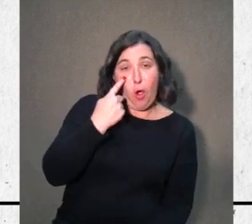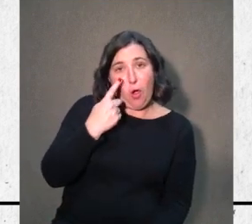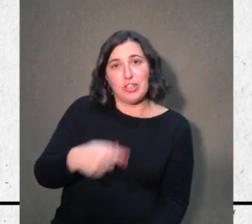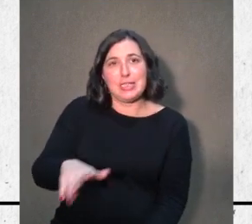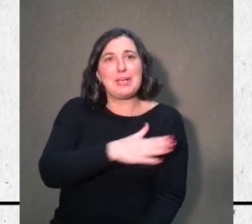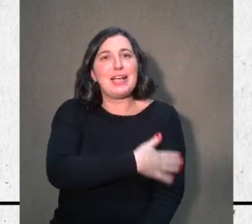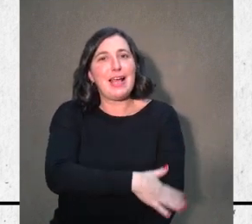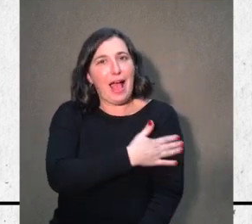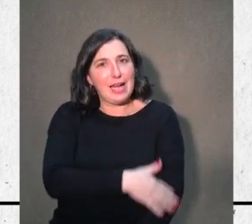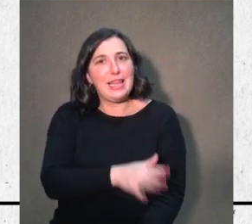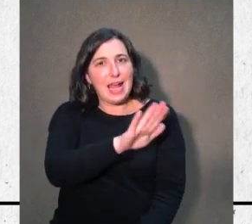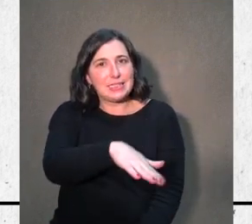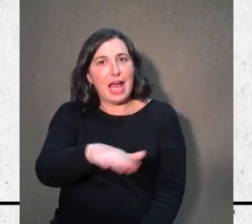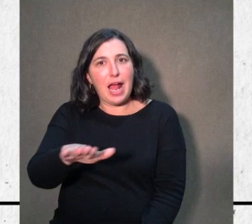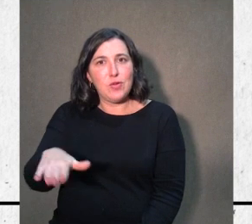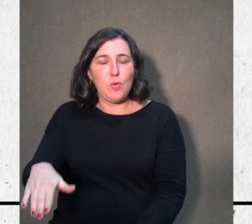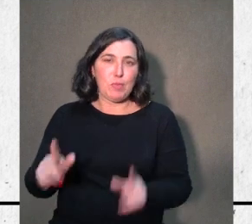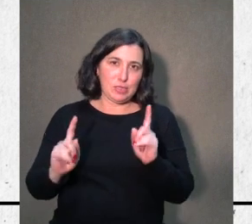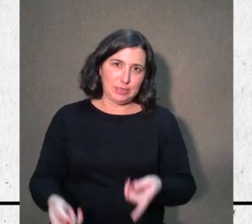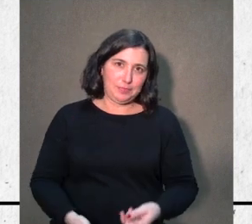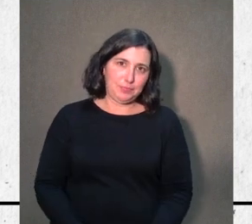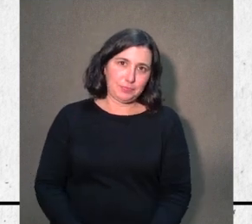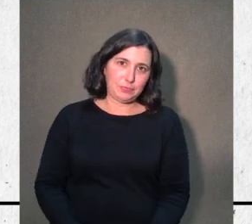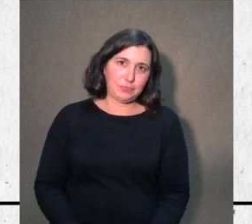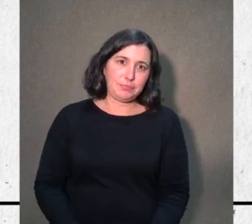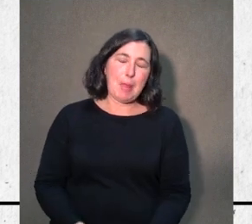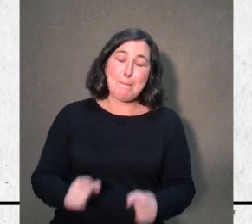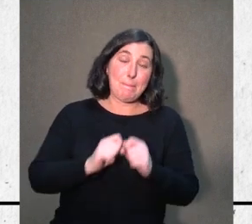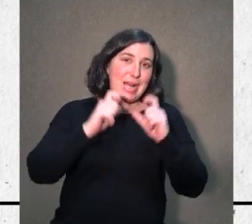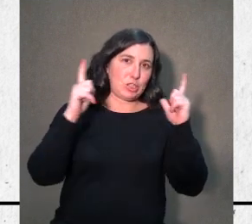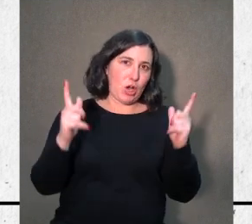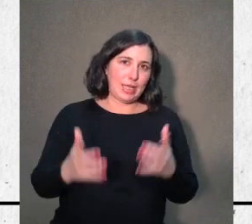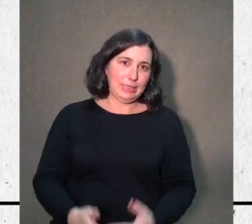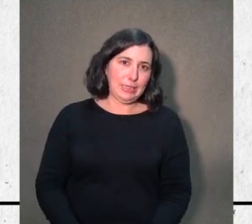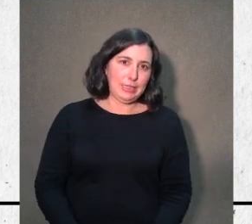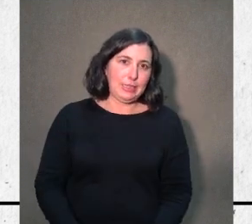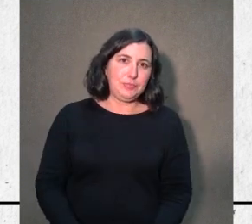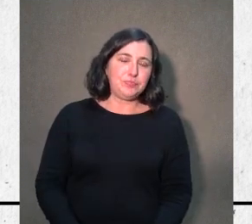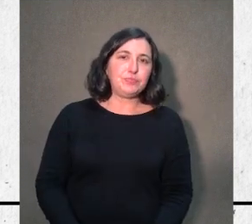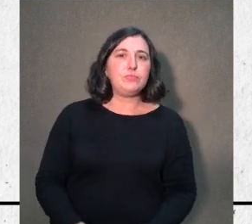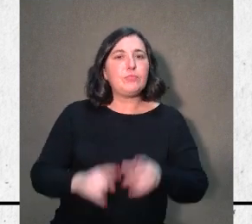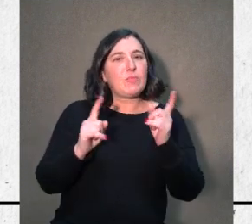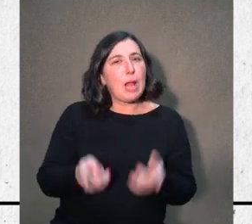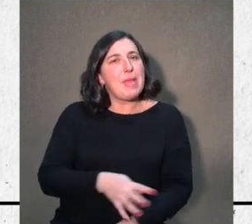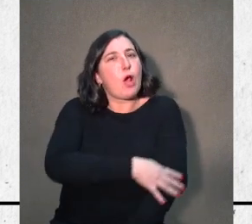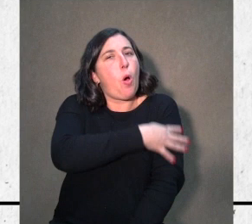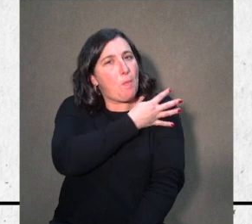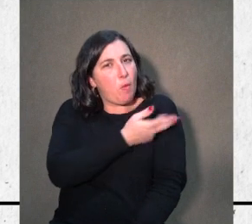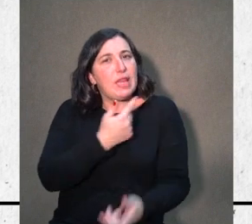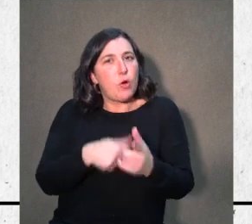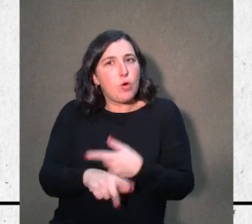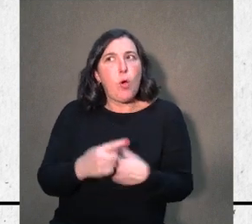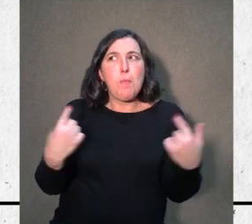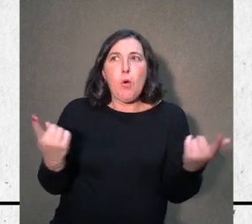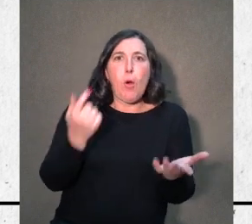eso, impresionante. Pero es conmovedor también cómo ellos generan en los otros, quedan impresos en los otros